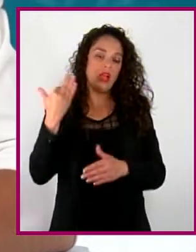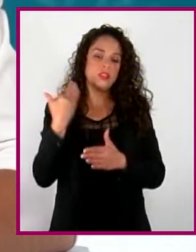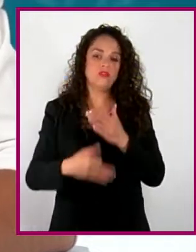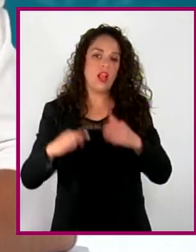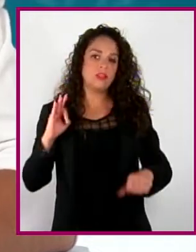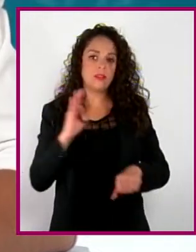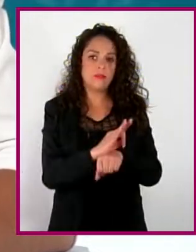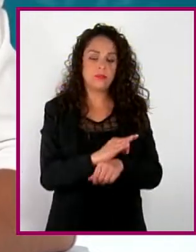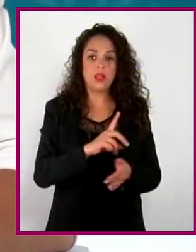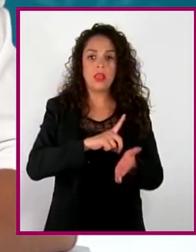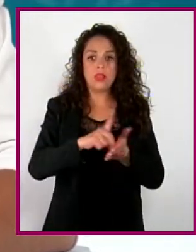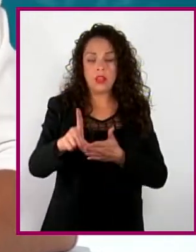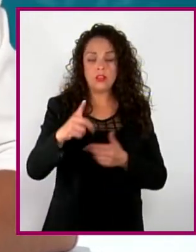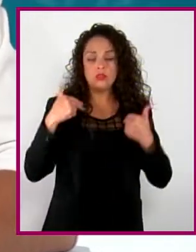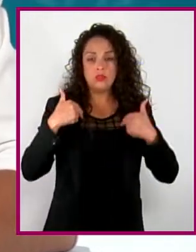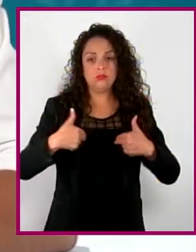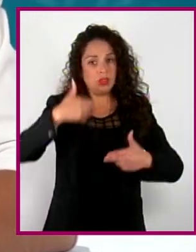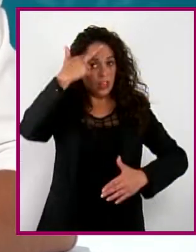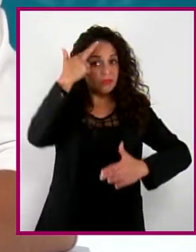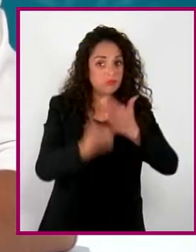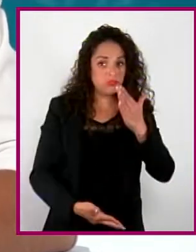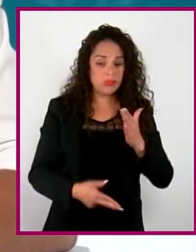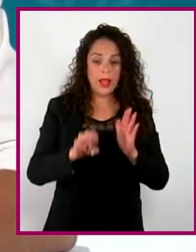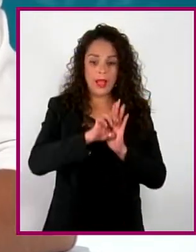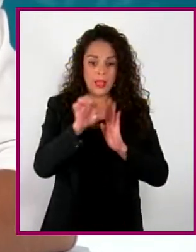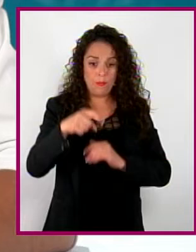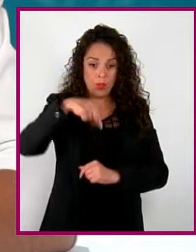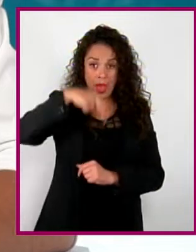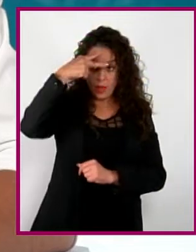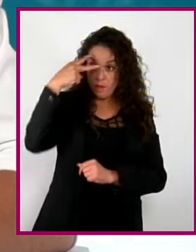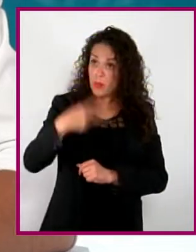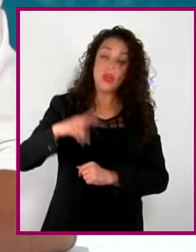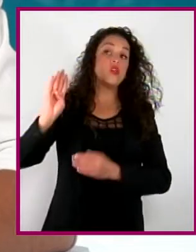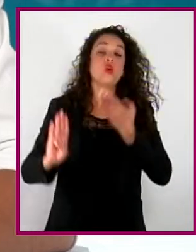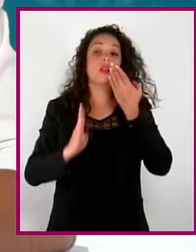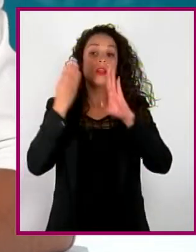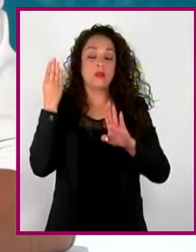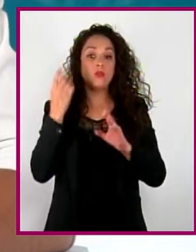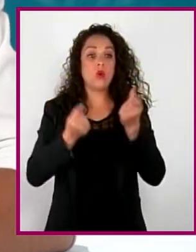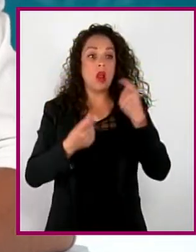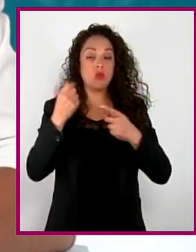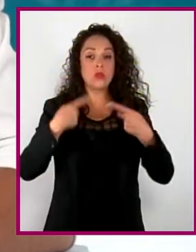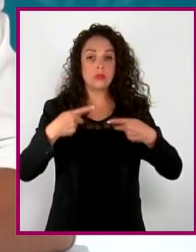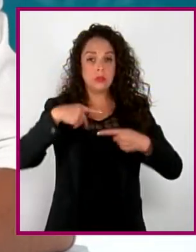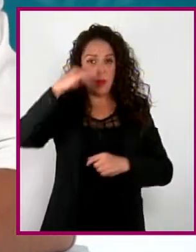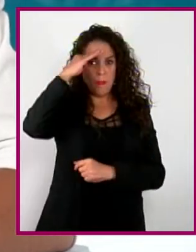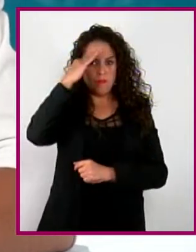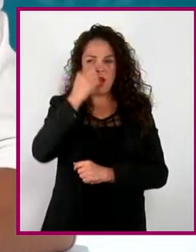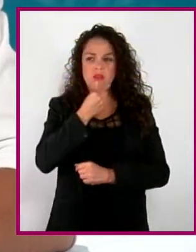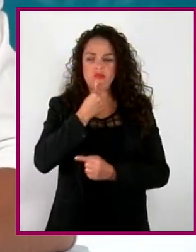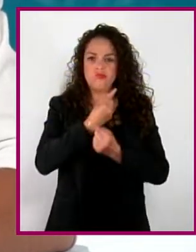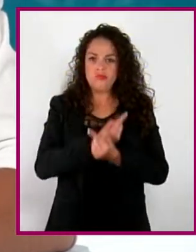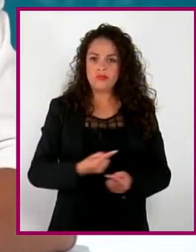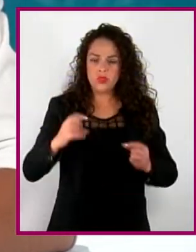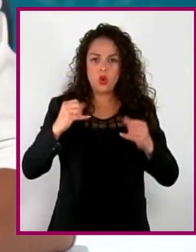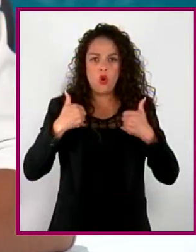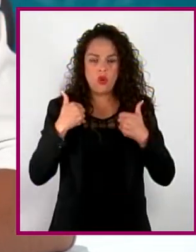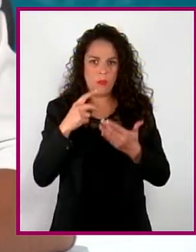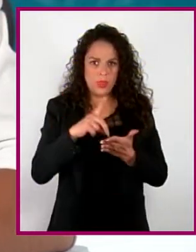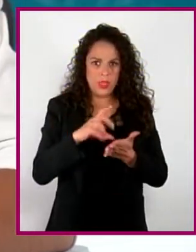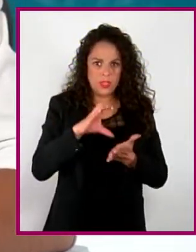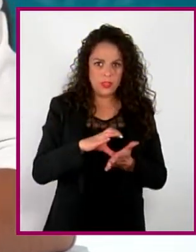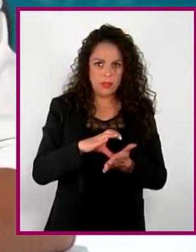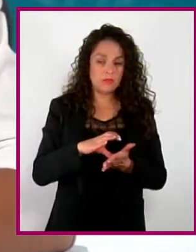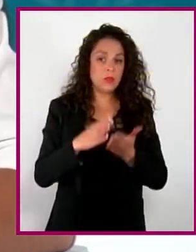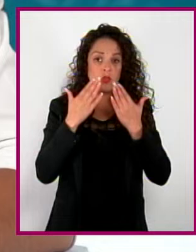derechos humanos. Por ejemplo, es una realidad que en México y en el mundo hay quienes piensan que un niño, niña o que los jóvenes con discapacidad